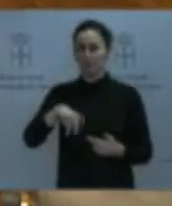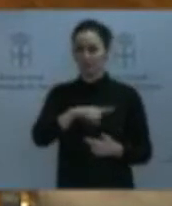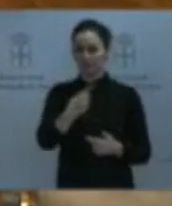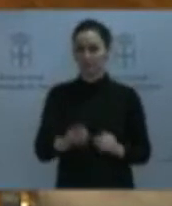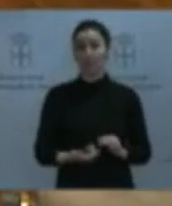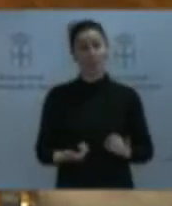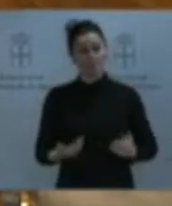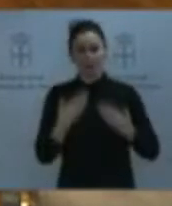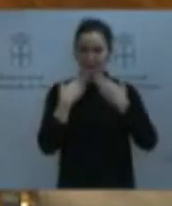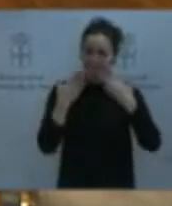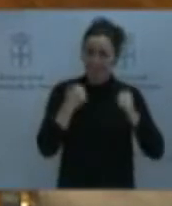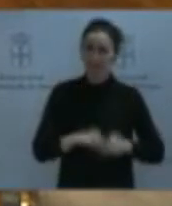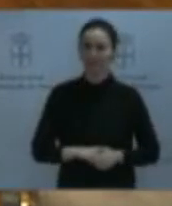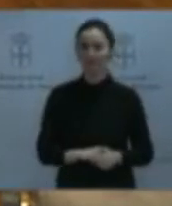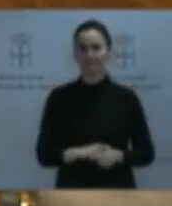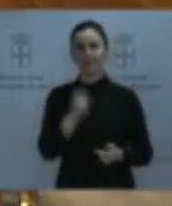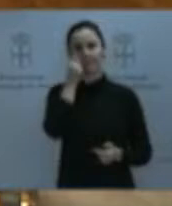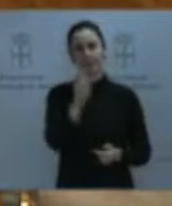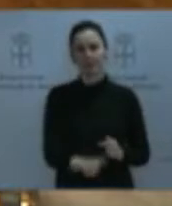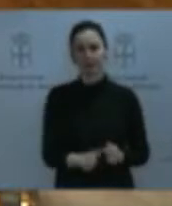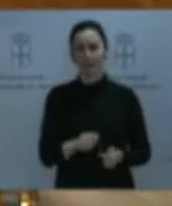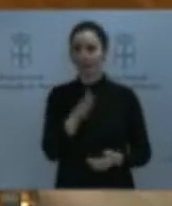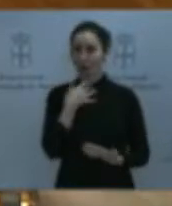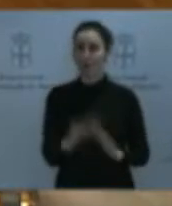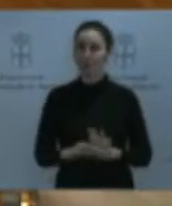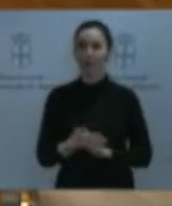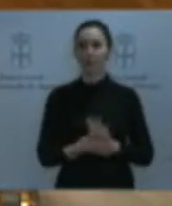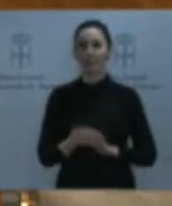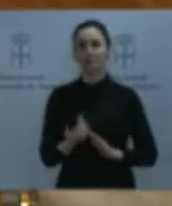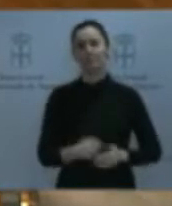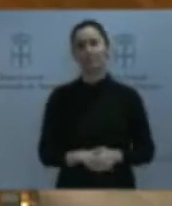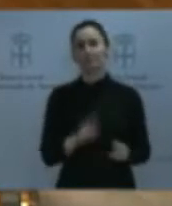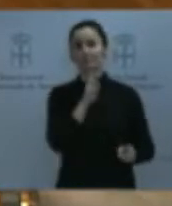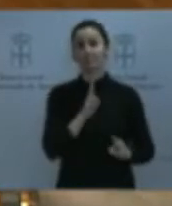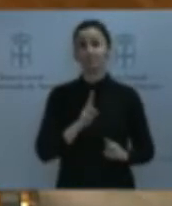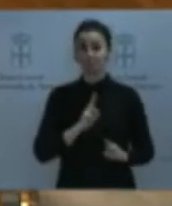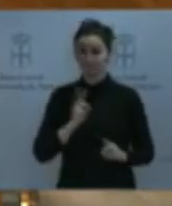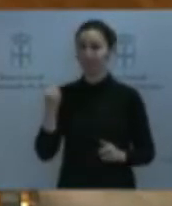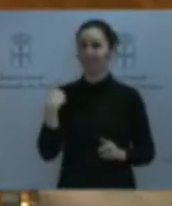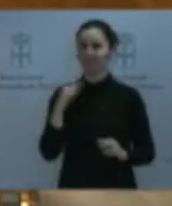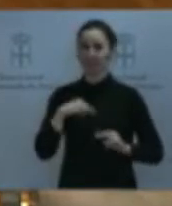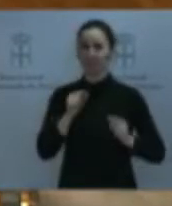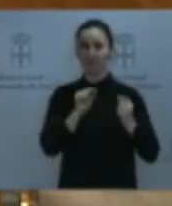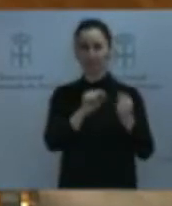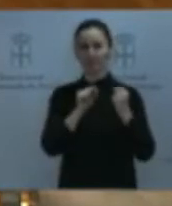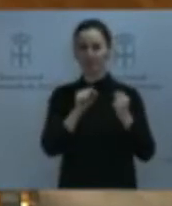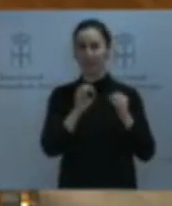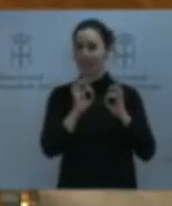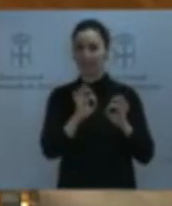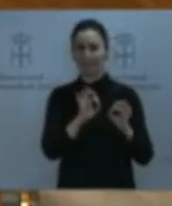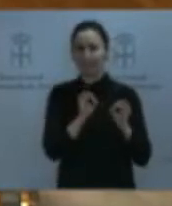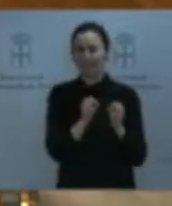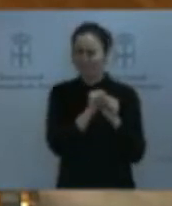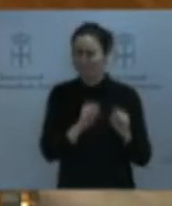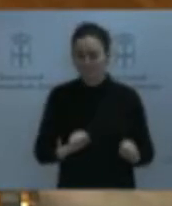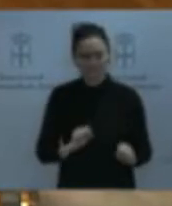este caso conteste a la pregunta y además no refute datos que son incontestables. La pregunta a continuación y la reflexión